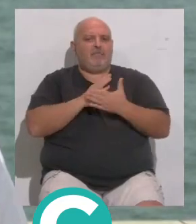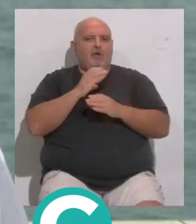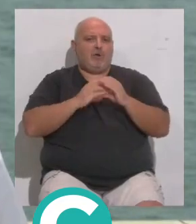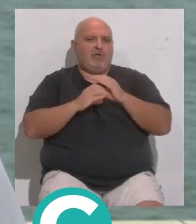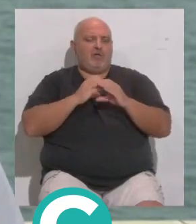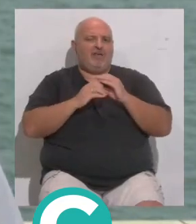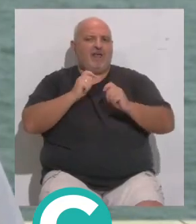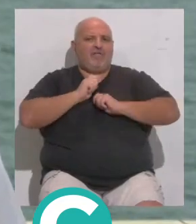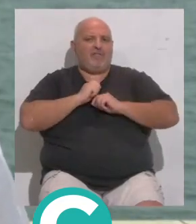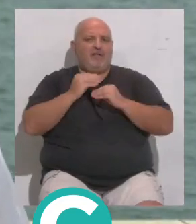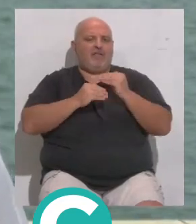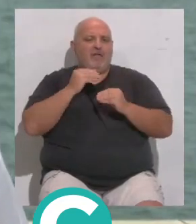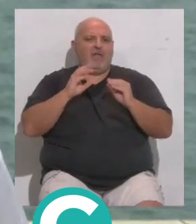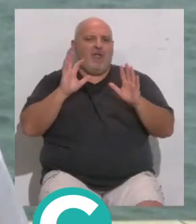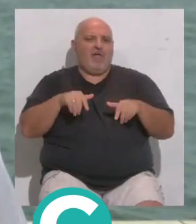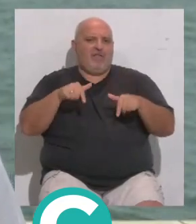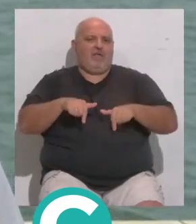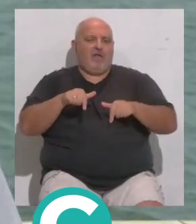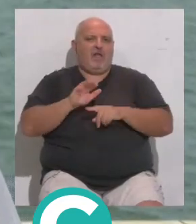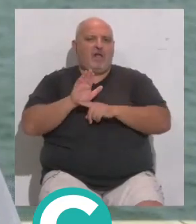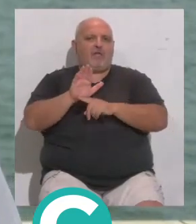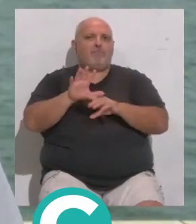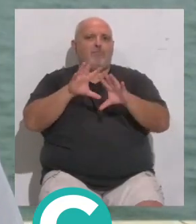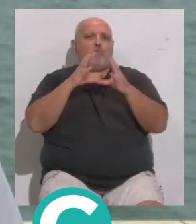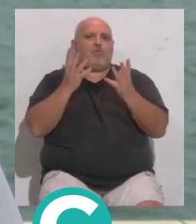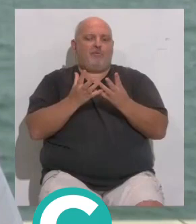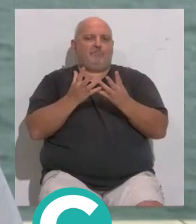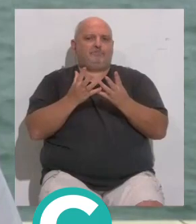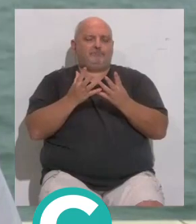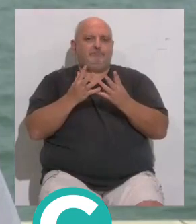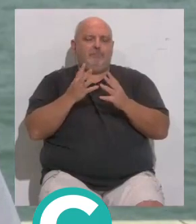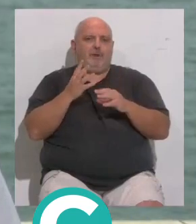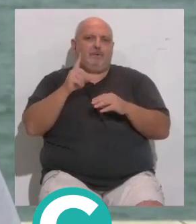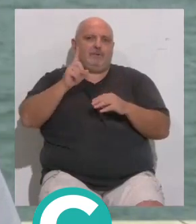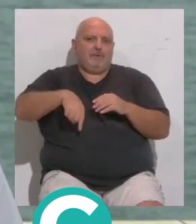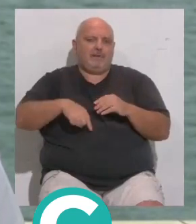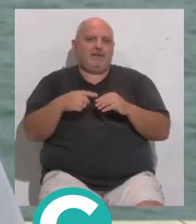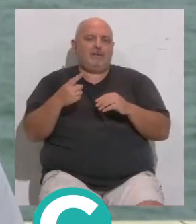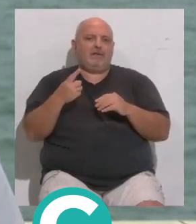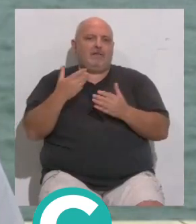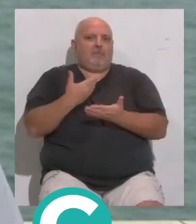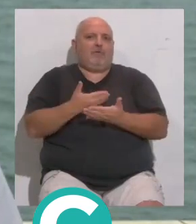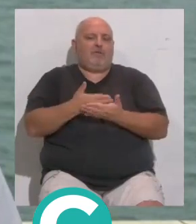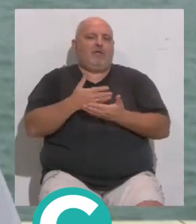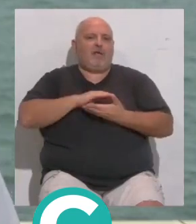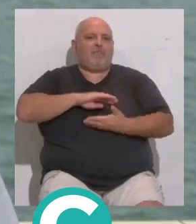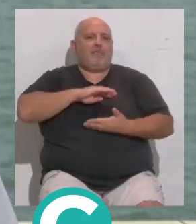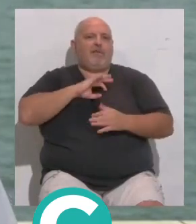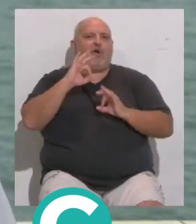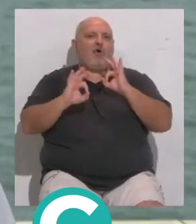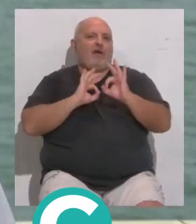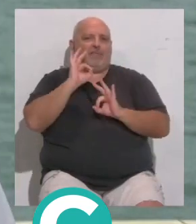comunicación, hacen que Cádiz esté presente en el mundo, todo el foco puesto, pero sobre todo demostrando capacidad de